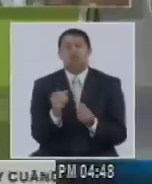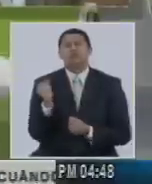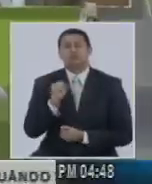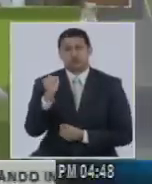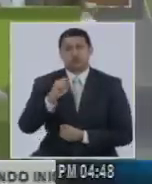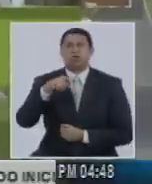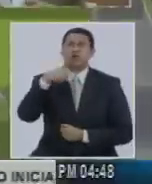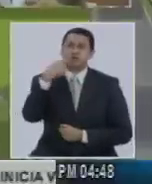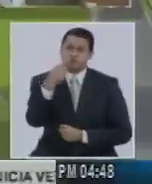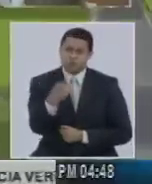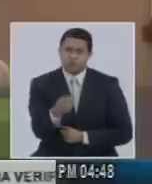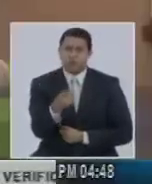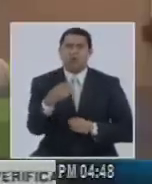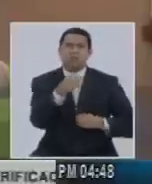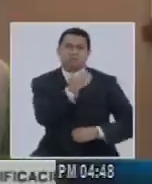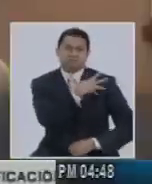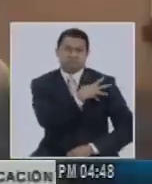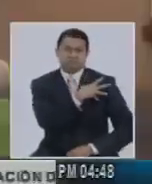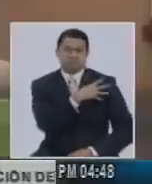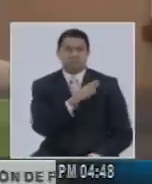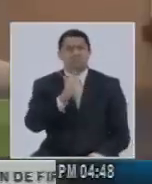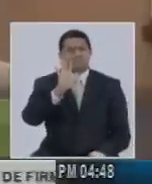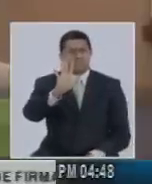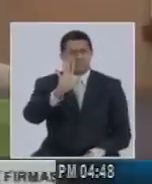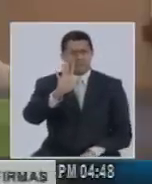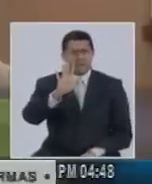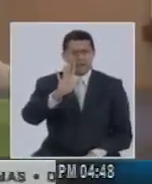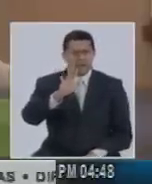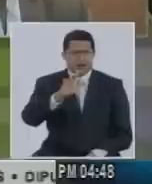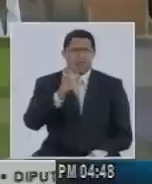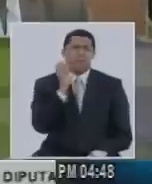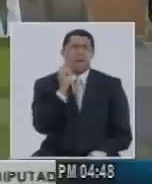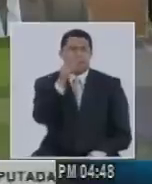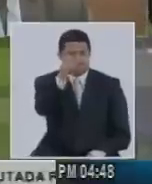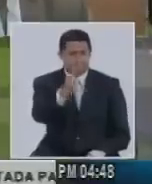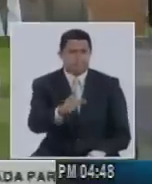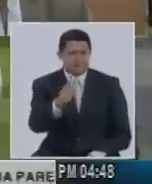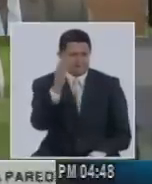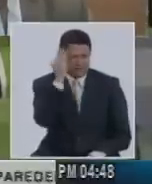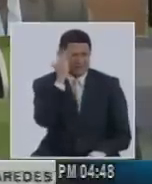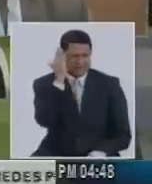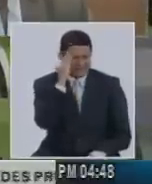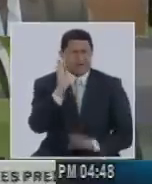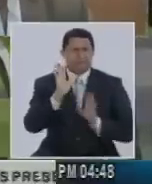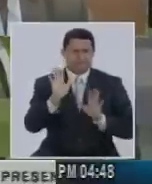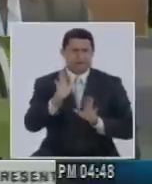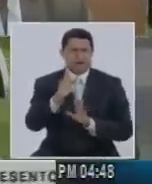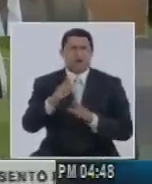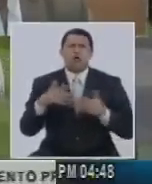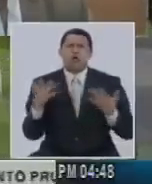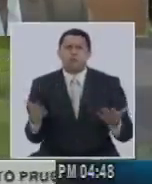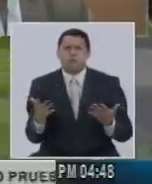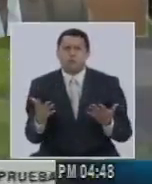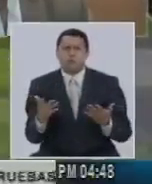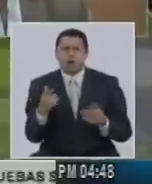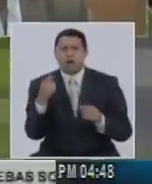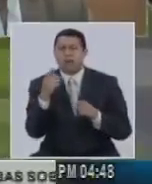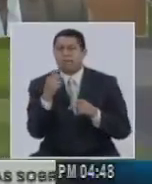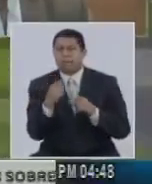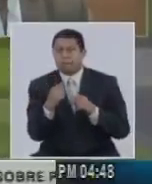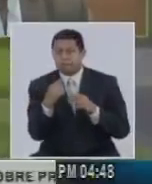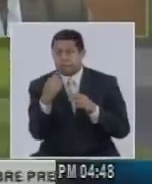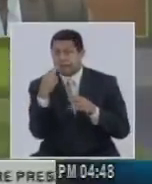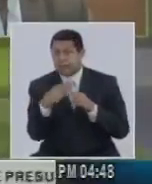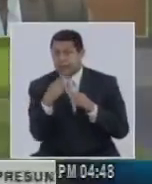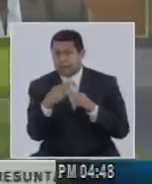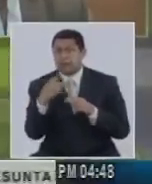va a ver en una radiografía. Quisiera que pusiéramos a las personas en contexto entonces de cuáles son esos factores que influyen